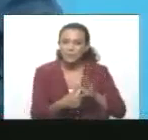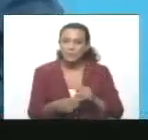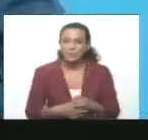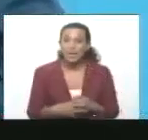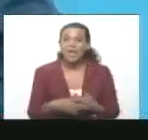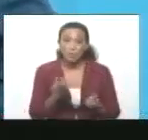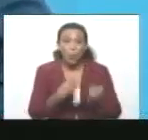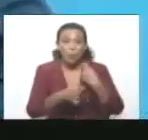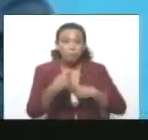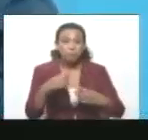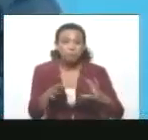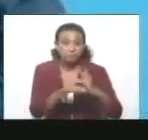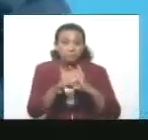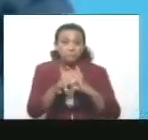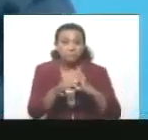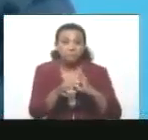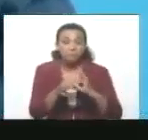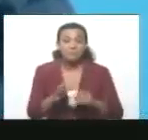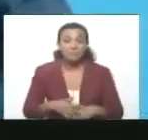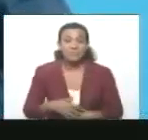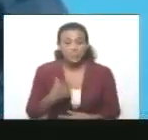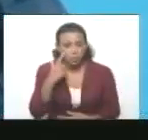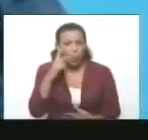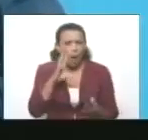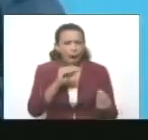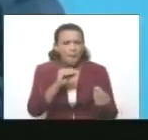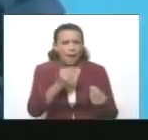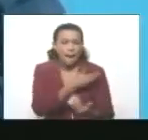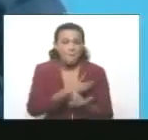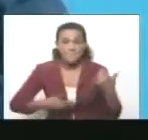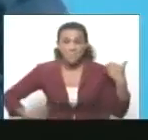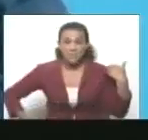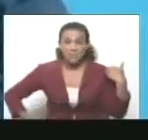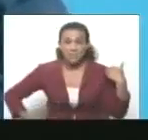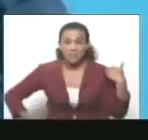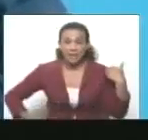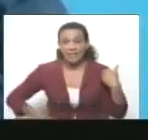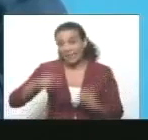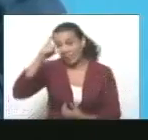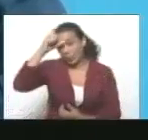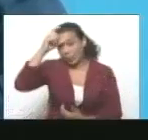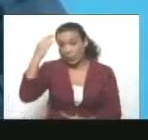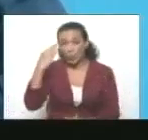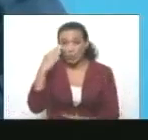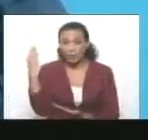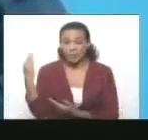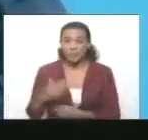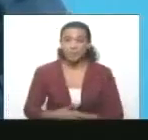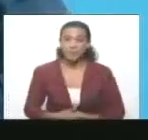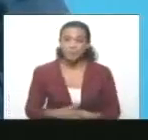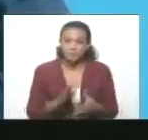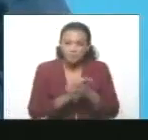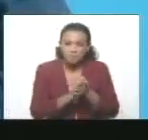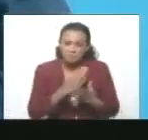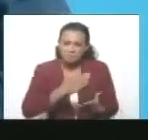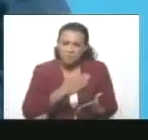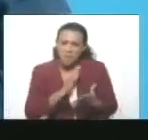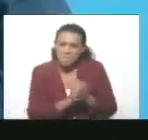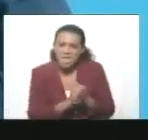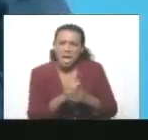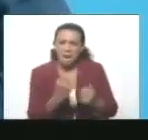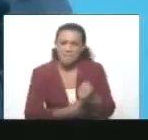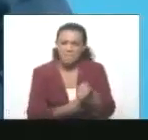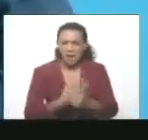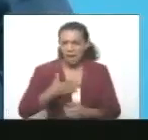son complementarias. Así es. He hablado bastante con el presidente Erdogan, mi amigo, mi hermano